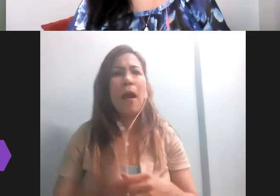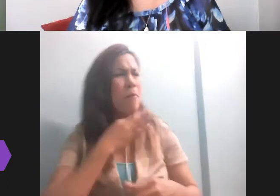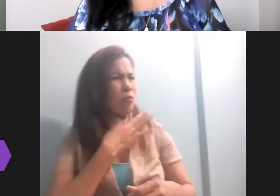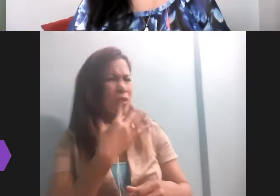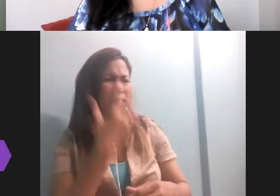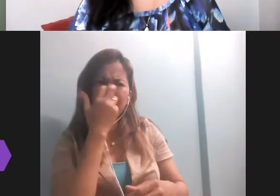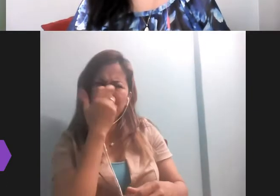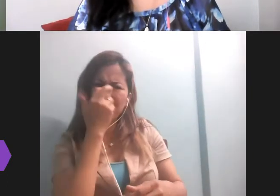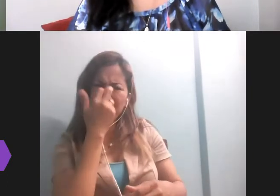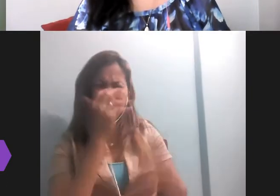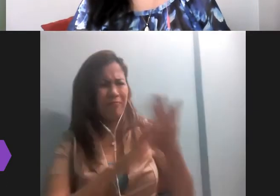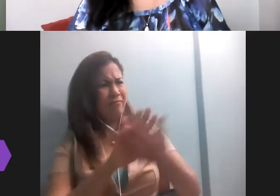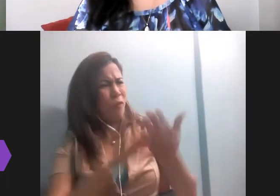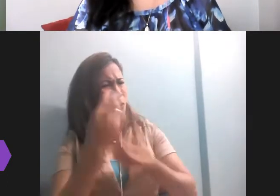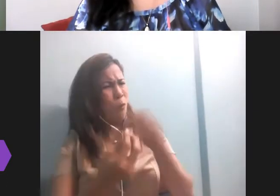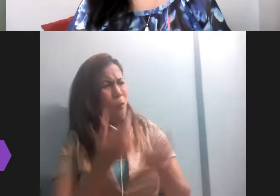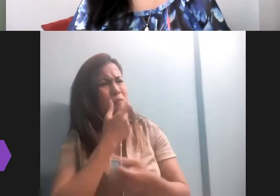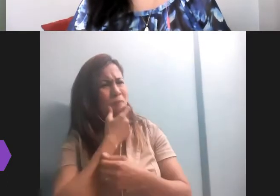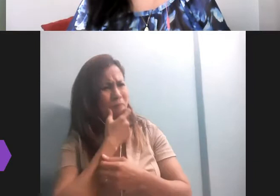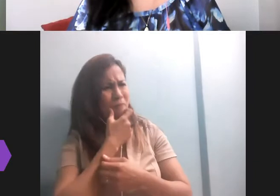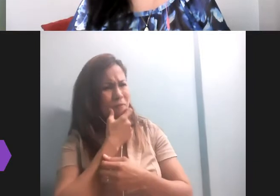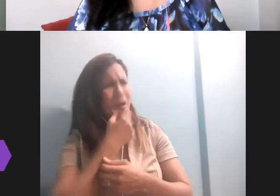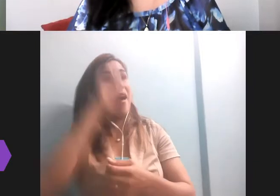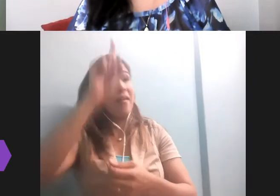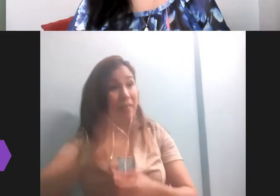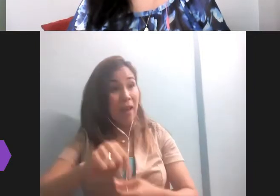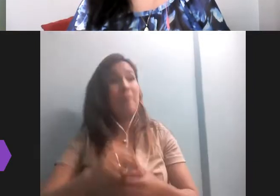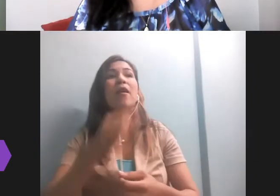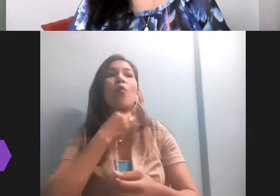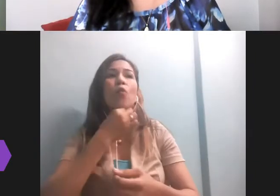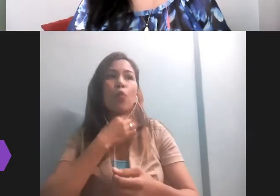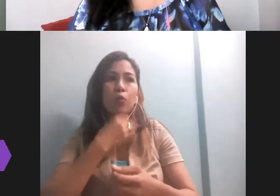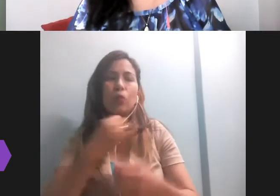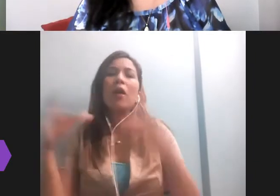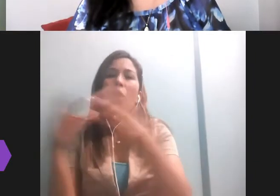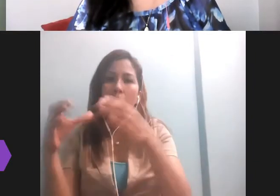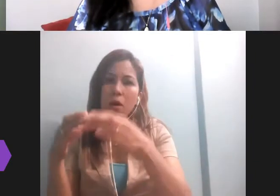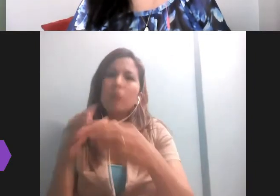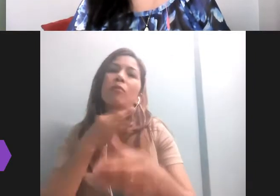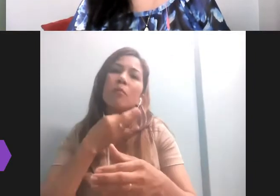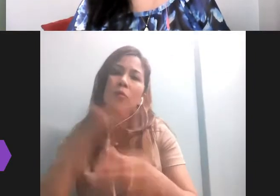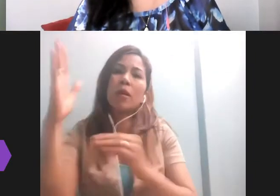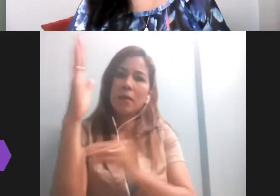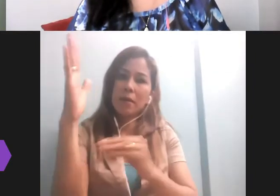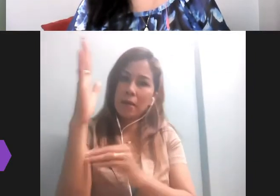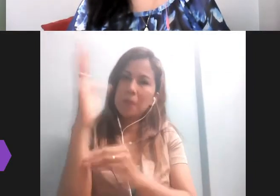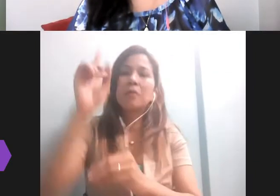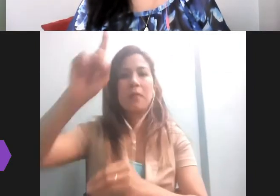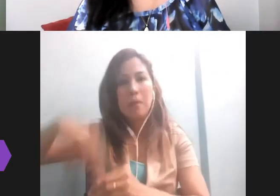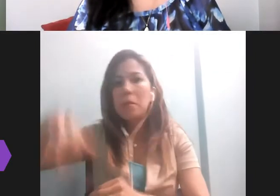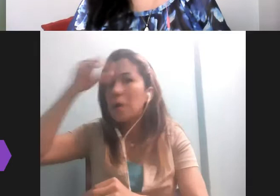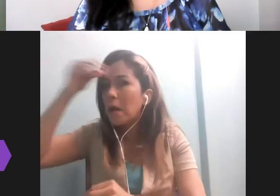el idioma. Y en la organización religiosa a la que yo pertenezco, también fue donde